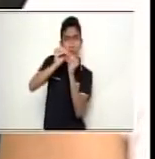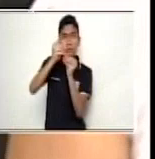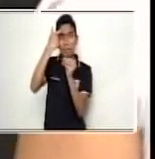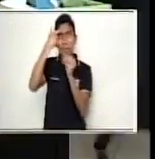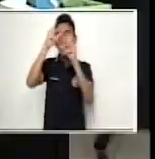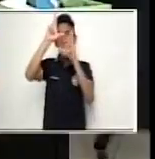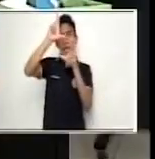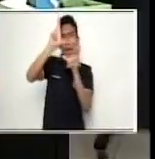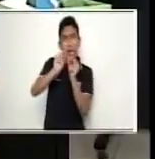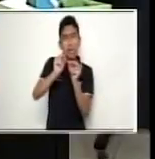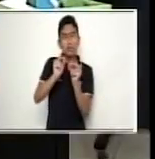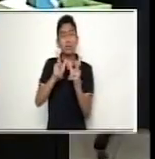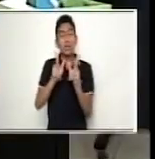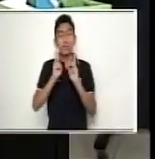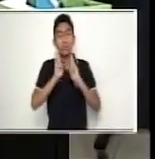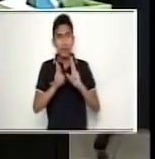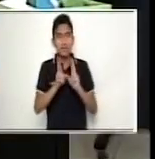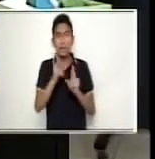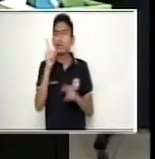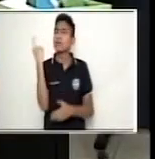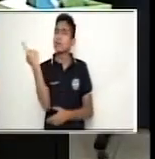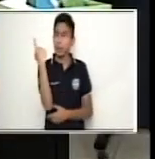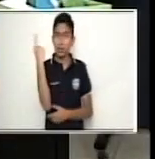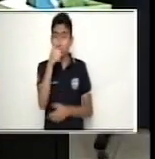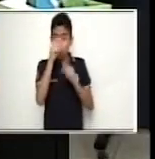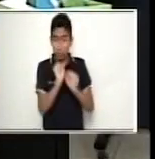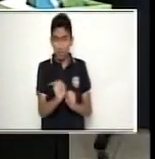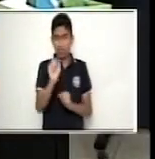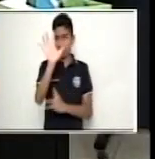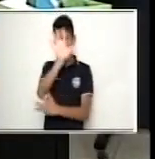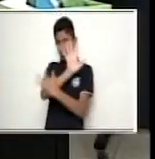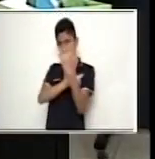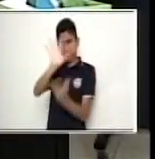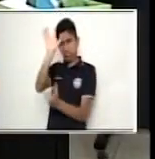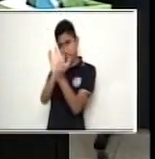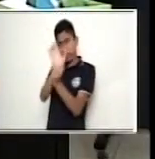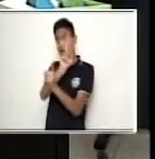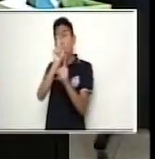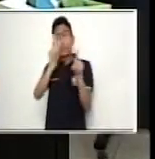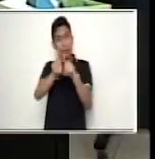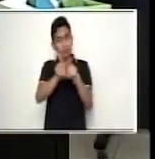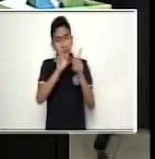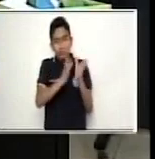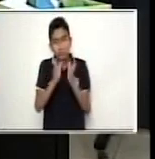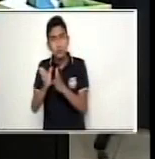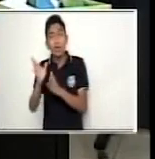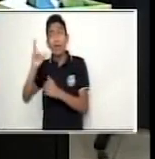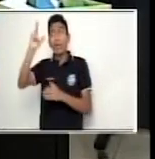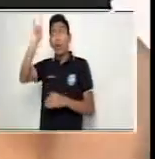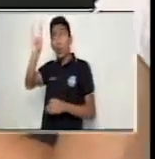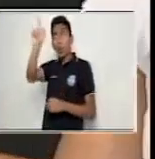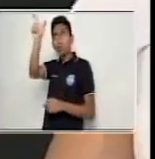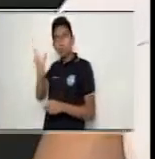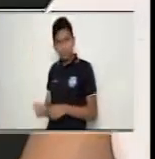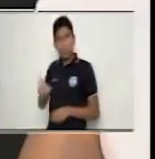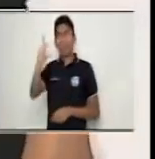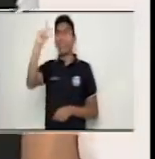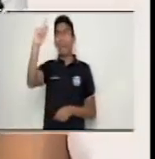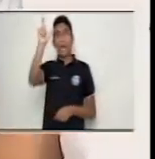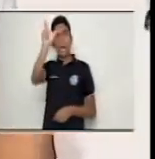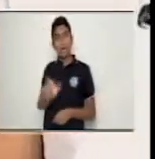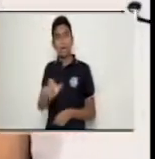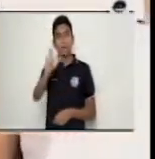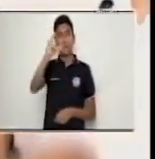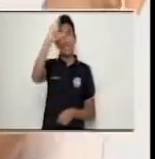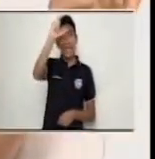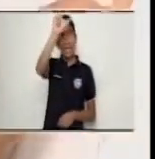poder restar es importante ordenar las unidades bajo las unidades, las decenas bajo las decenas y las centenas bajo las